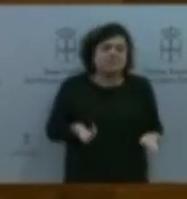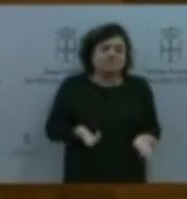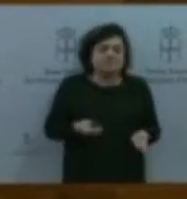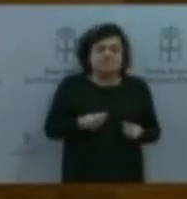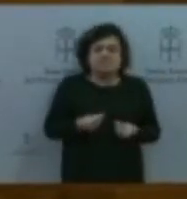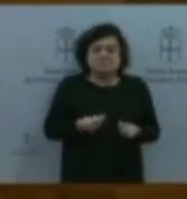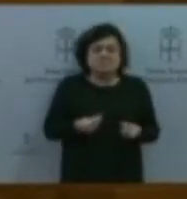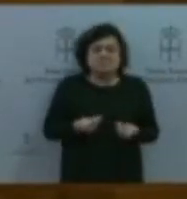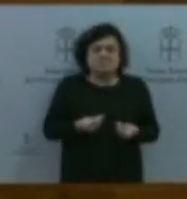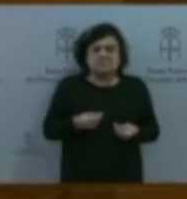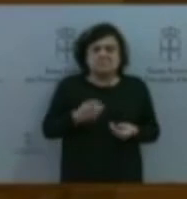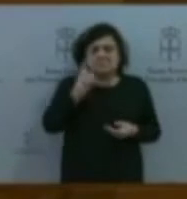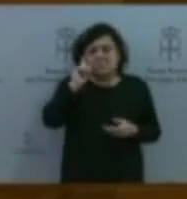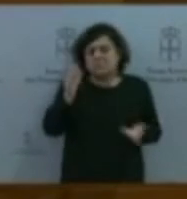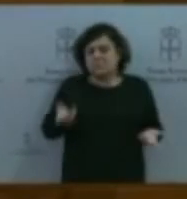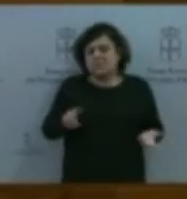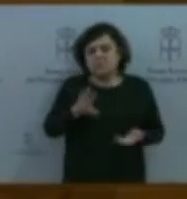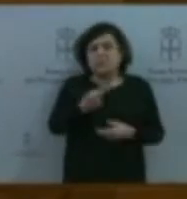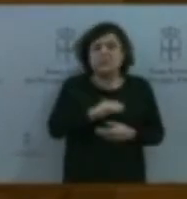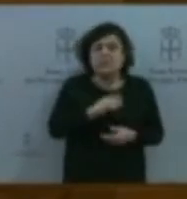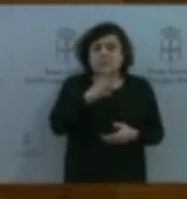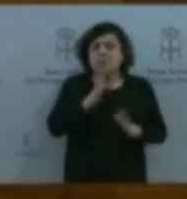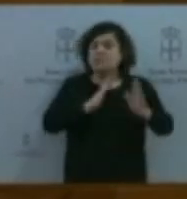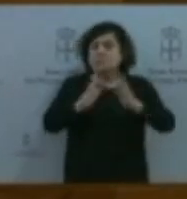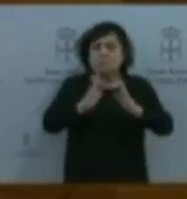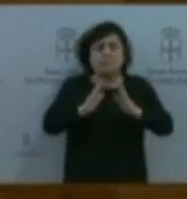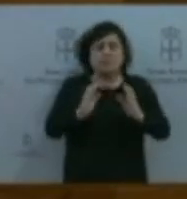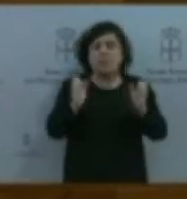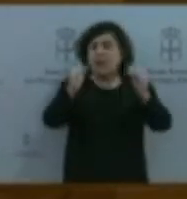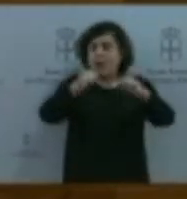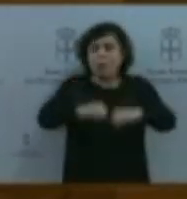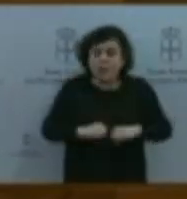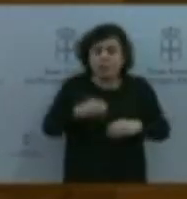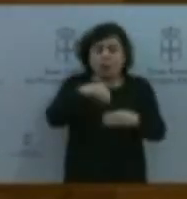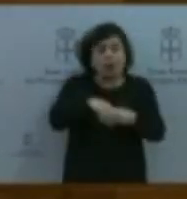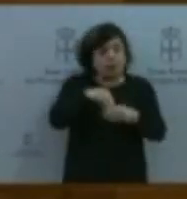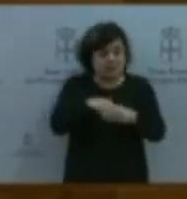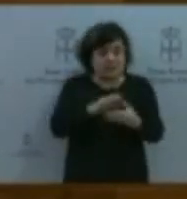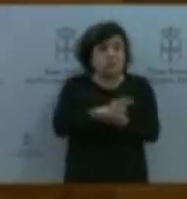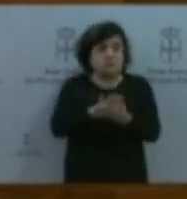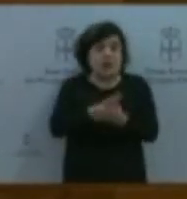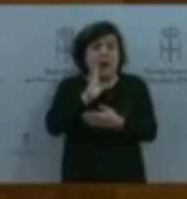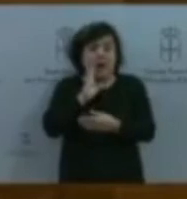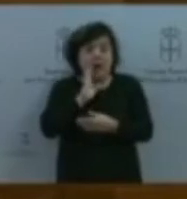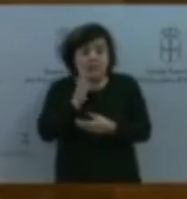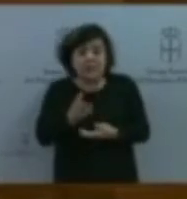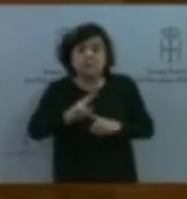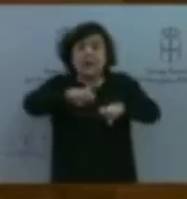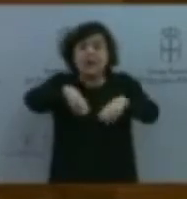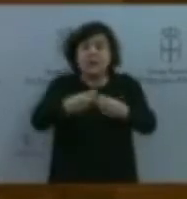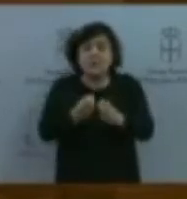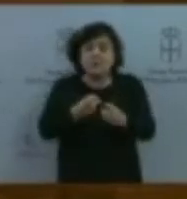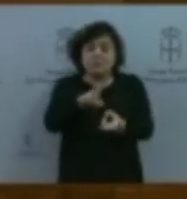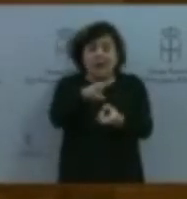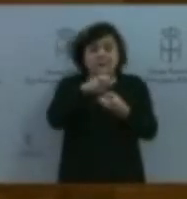un momento de llegar a acuerdos con esos contenidos. Hemos hablado de reforma fiscal, es el momento de que quien más tiene más pueda